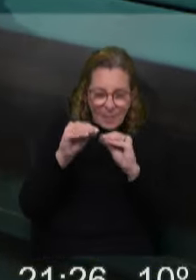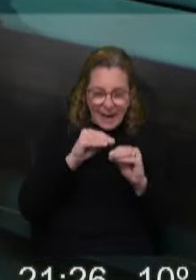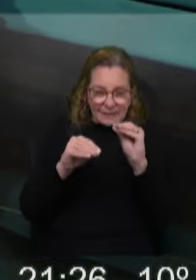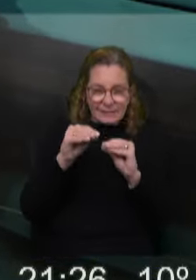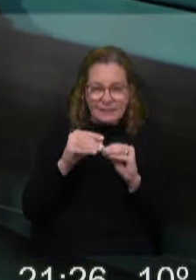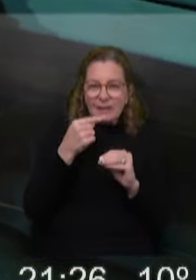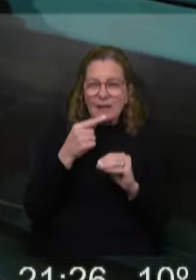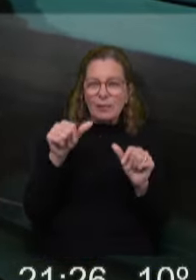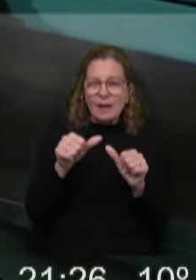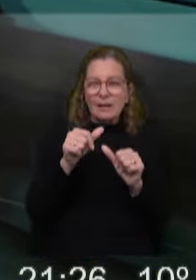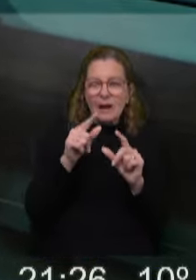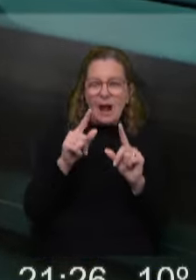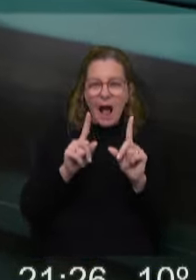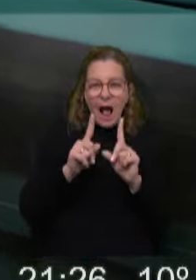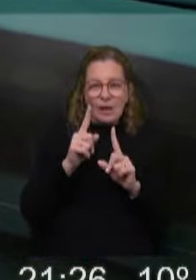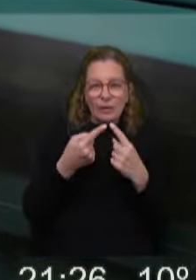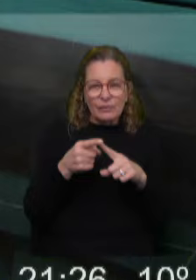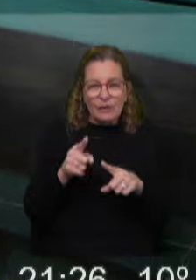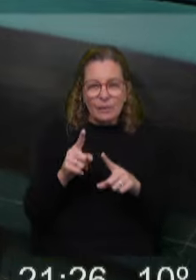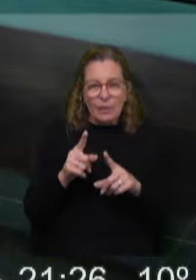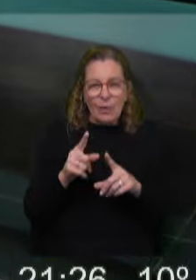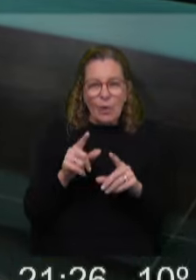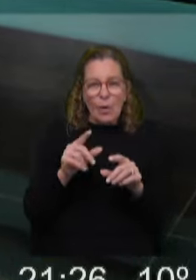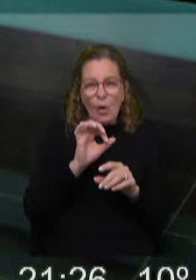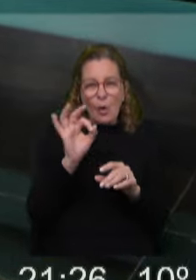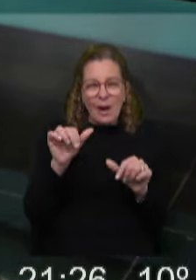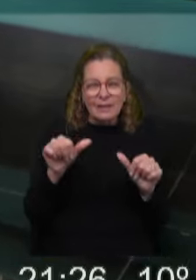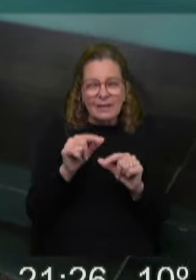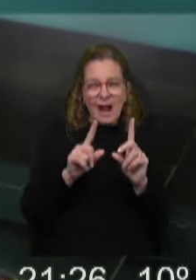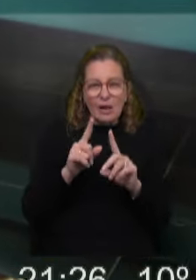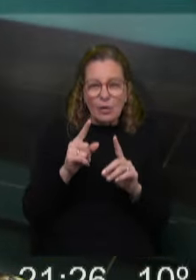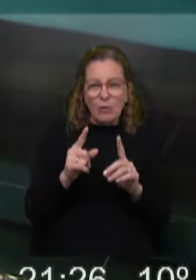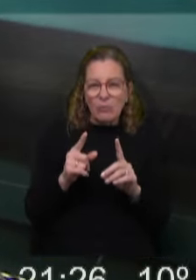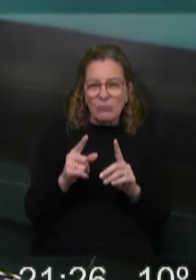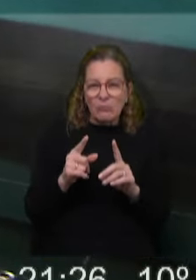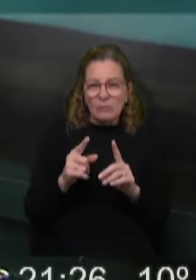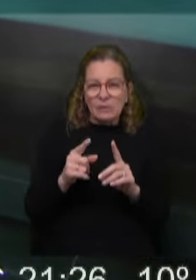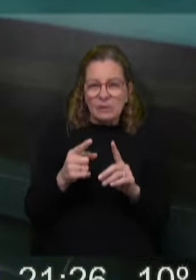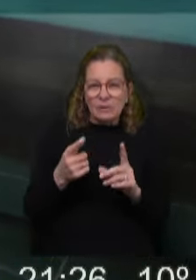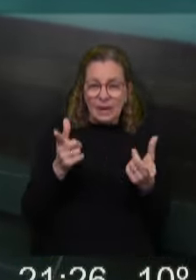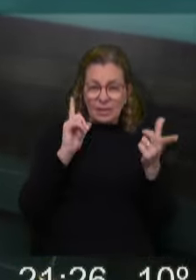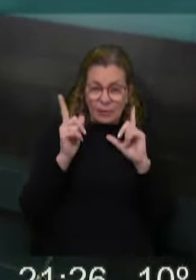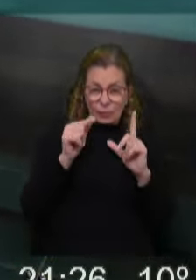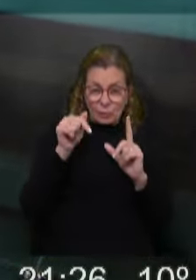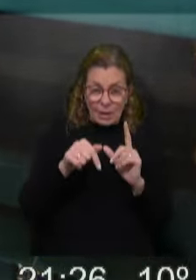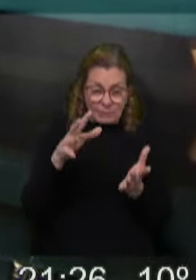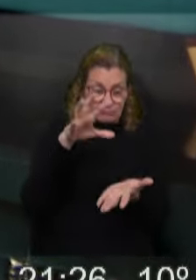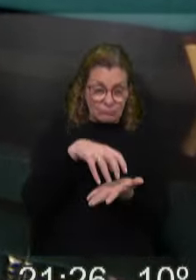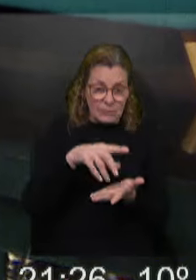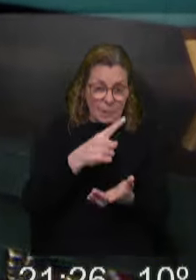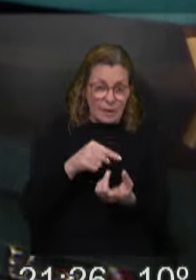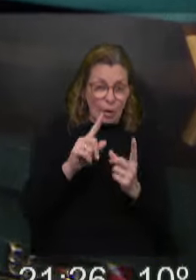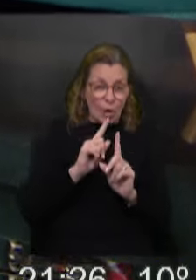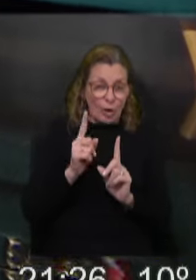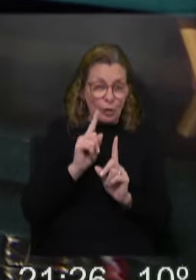como un plan de decir voy a hacer algo diferente o voy a hacer algo contemporáneo. Se ve que disfruto en ese lugar, pero no es